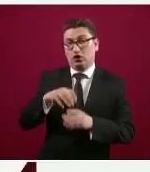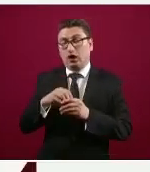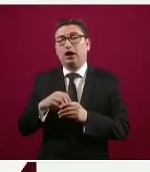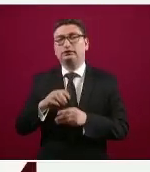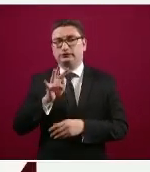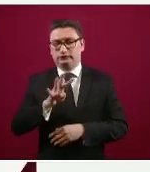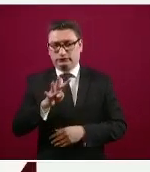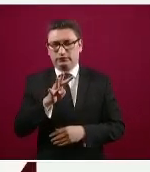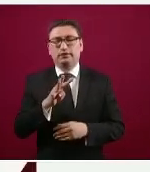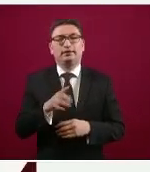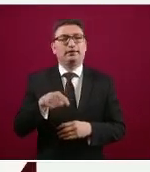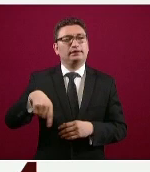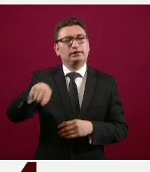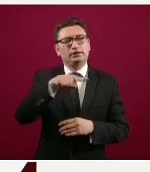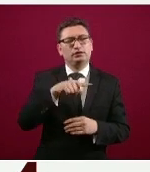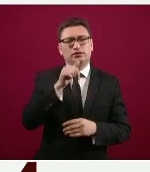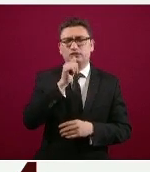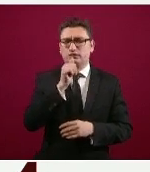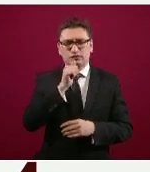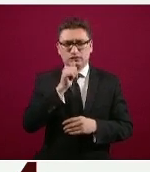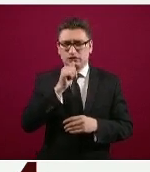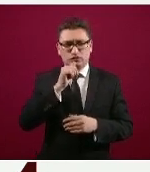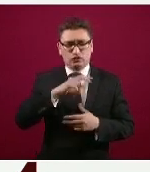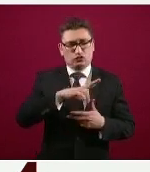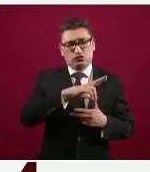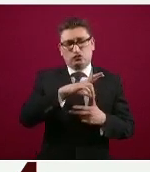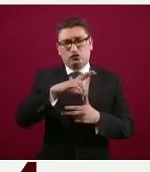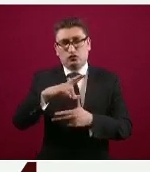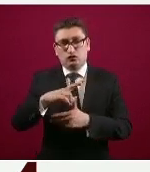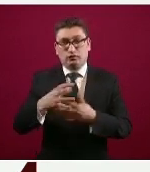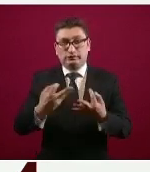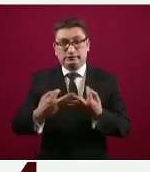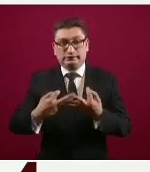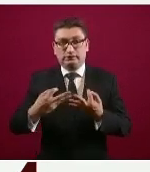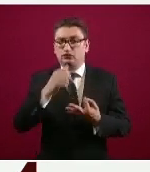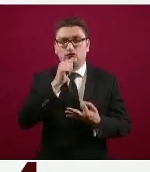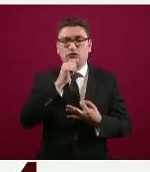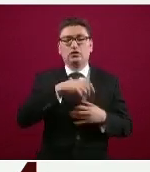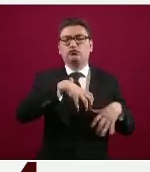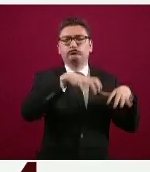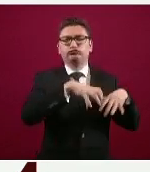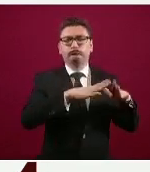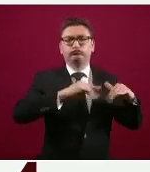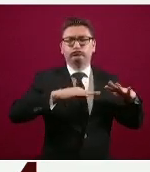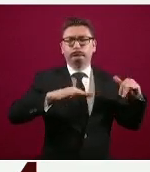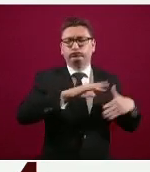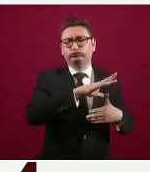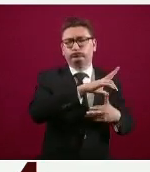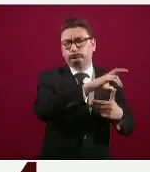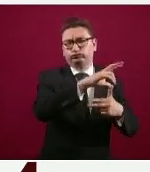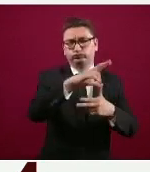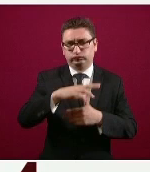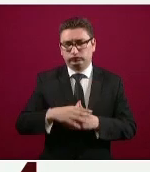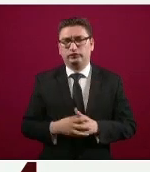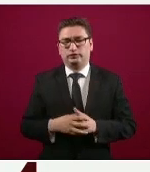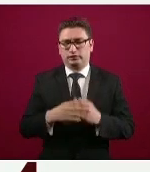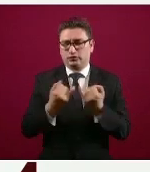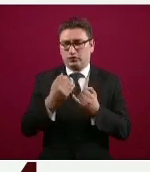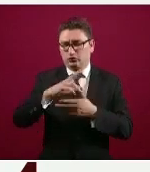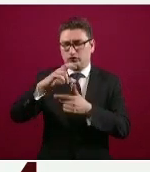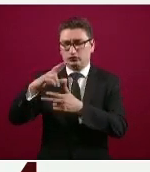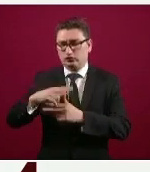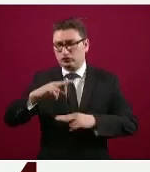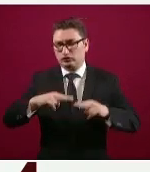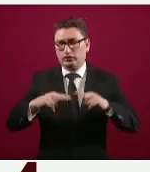y no tocaron la tierra, va desde tormentas tropicales hasta huracanes categoría 3 o 5 que